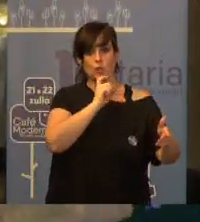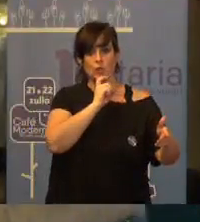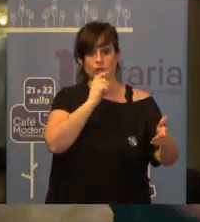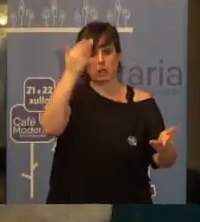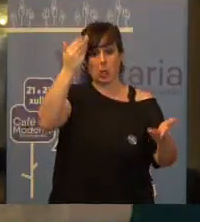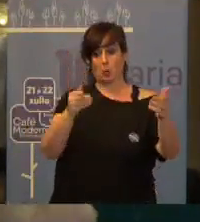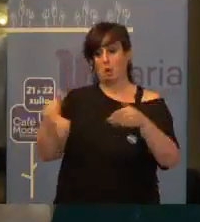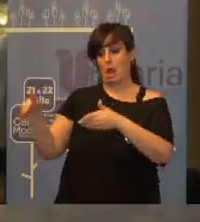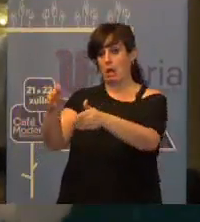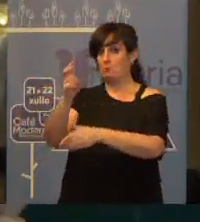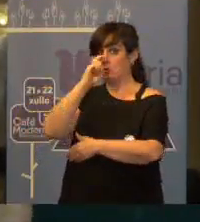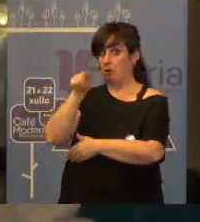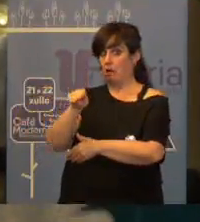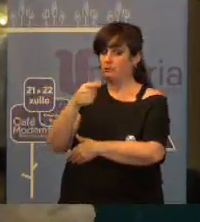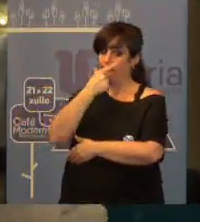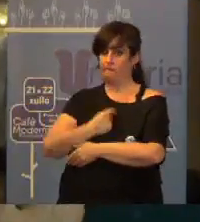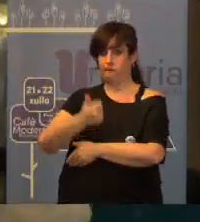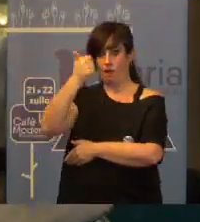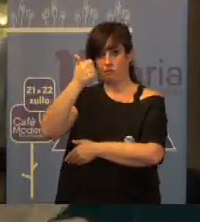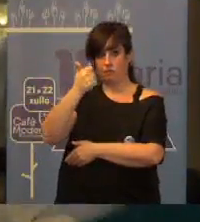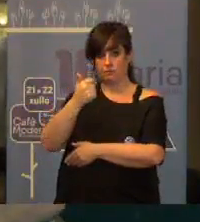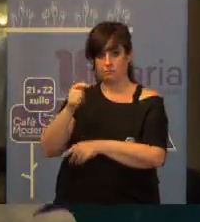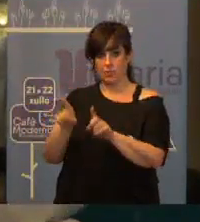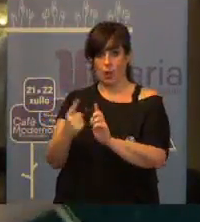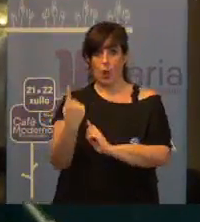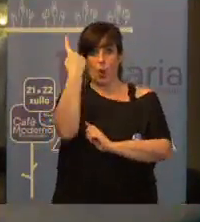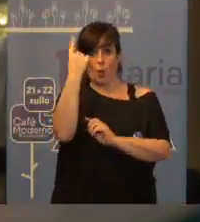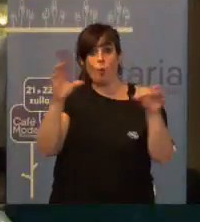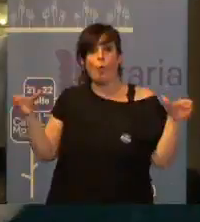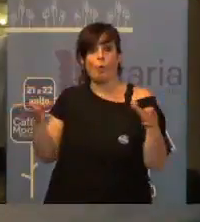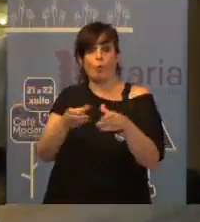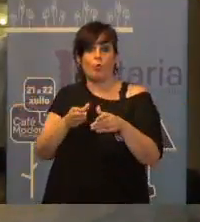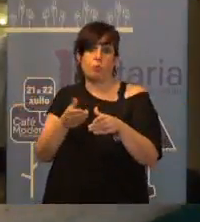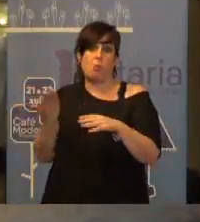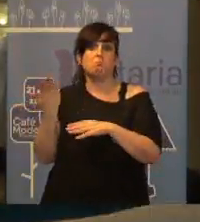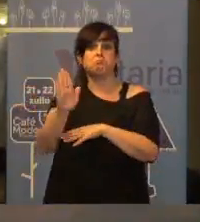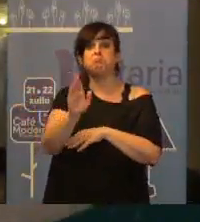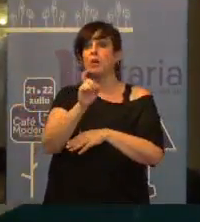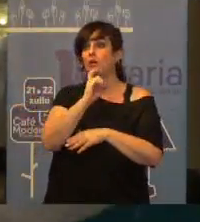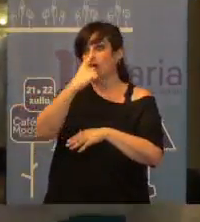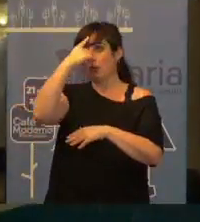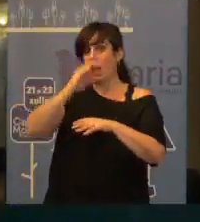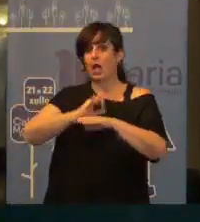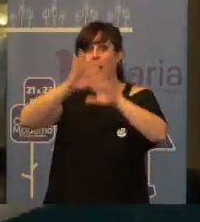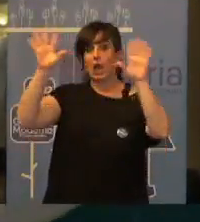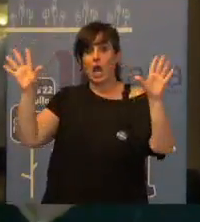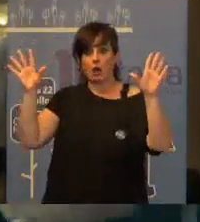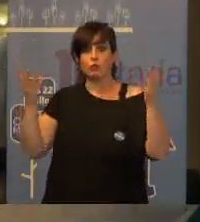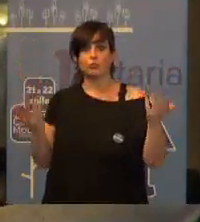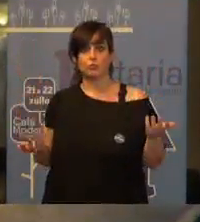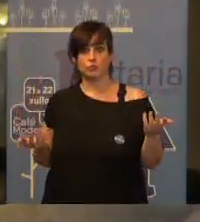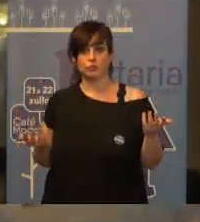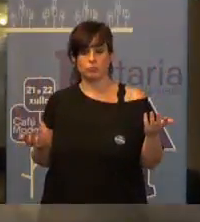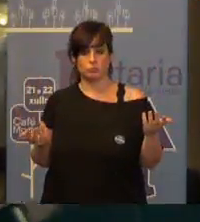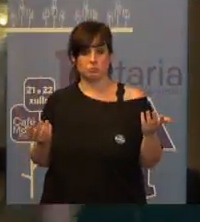se queres, non? Ou como de antes, que é un partido que se presenta con cousas aparentemente claras, outro partido, e non sei que, despois